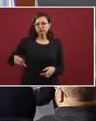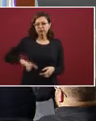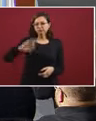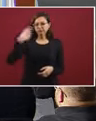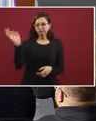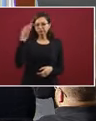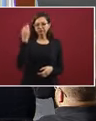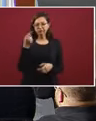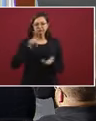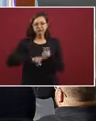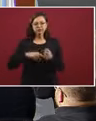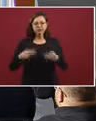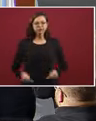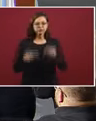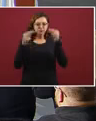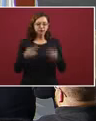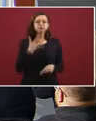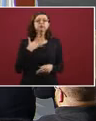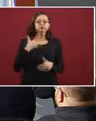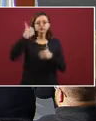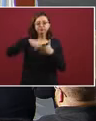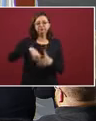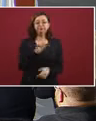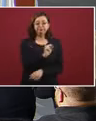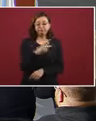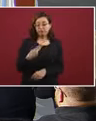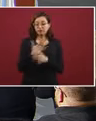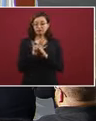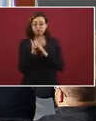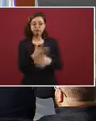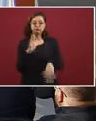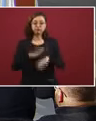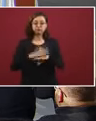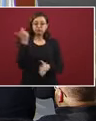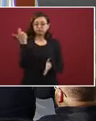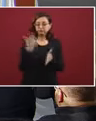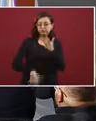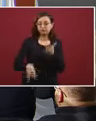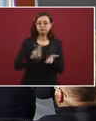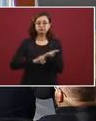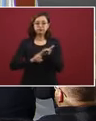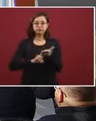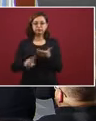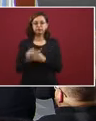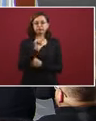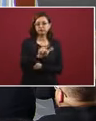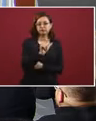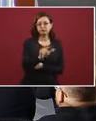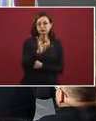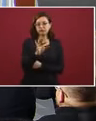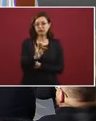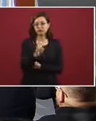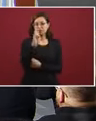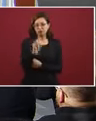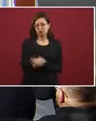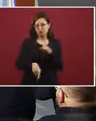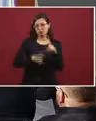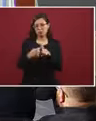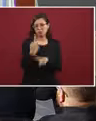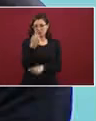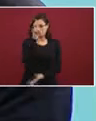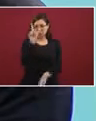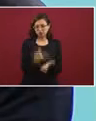los combustibles. Y de acuerdo a la app, el precio más bajo para la gasolina regular es a 17.49 por litro,